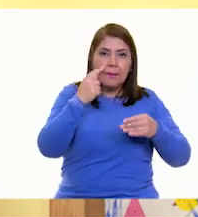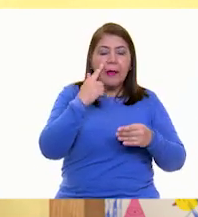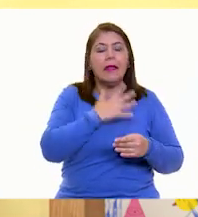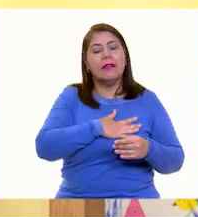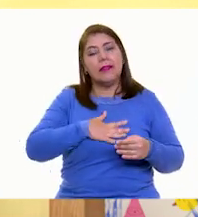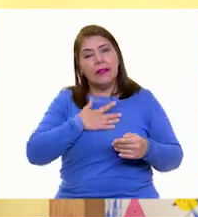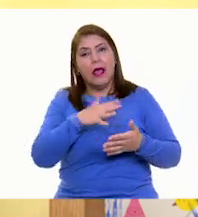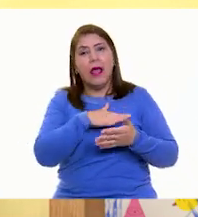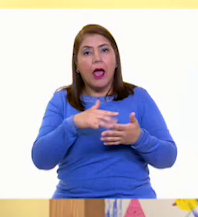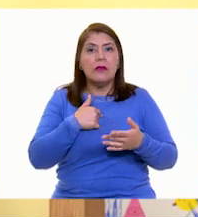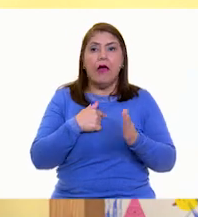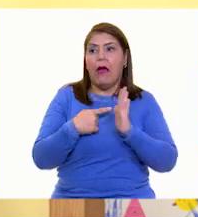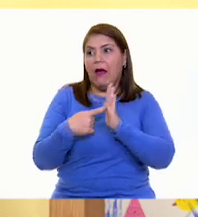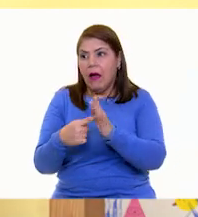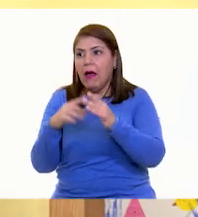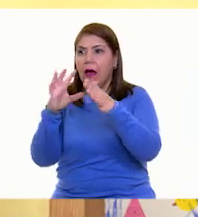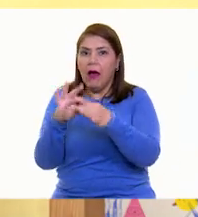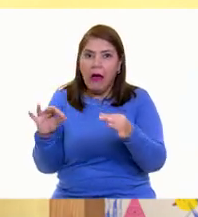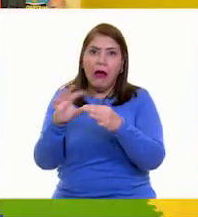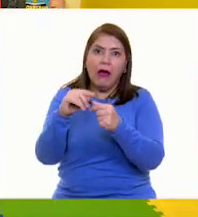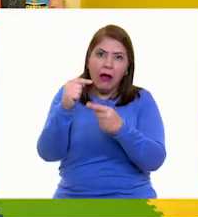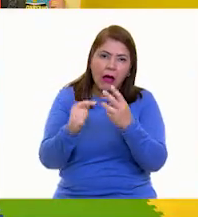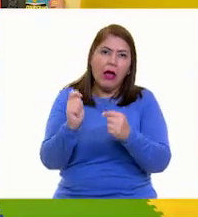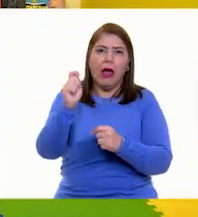sin pretender enseñar lecciones morales.